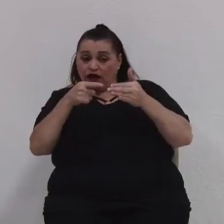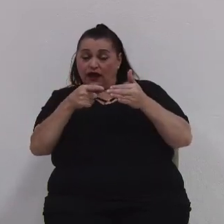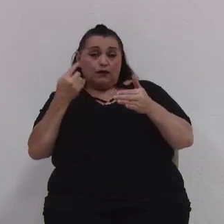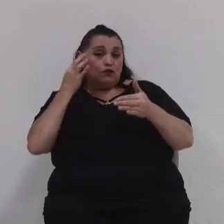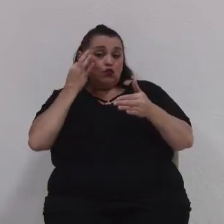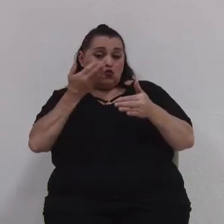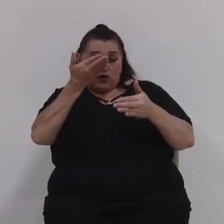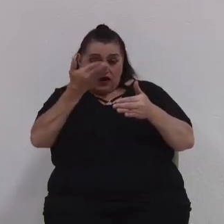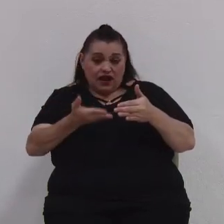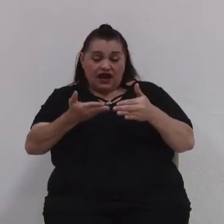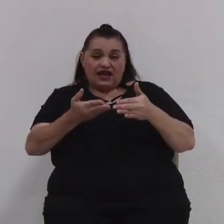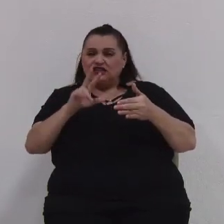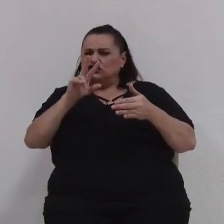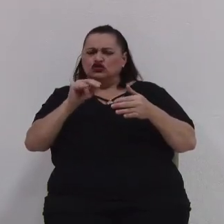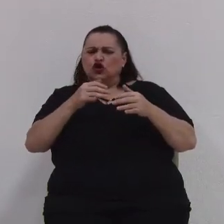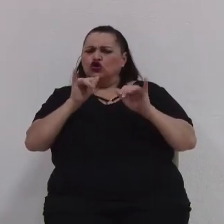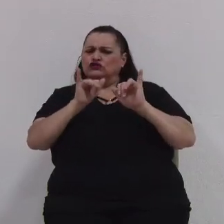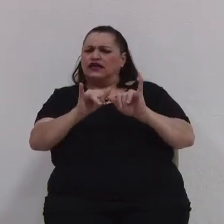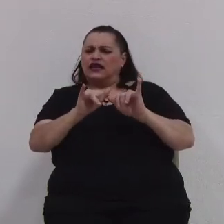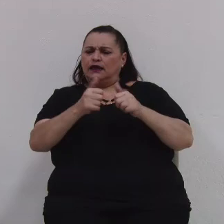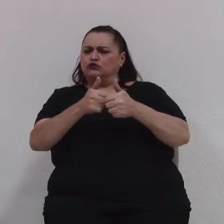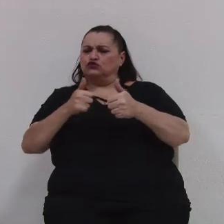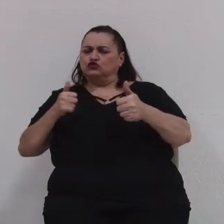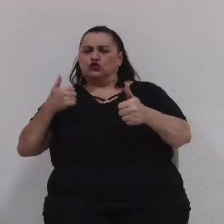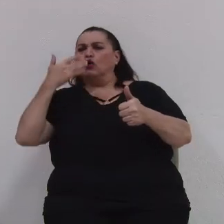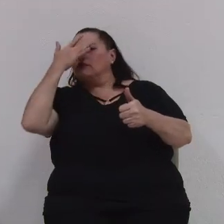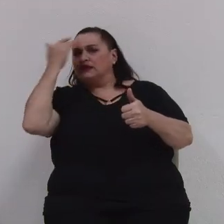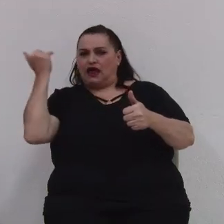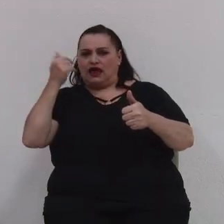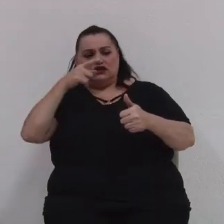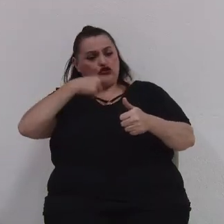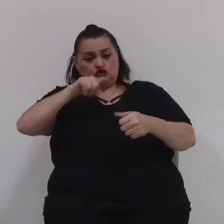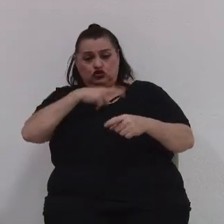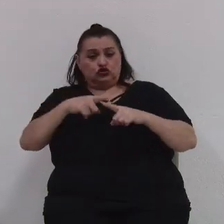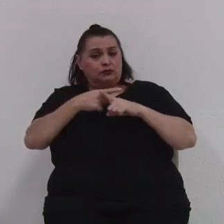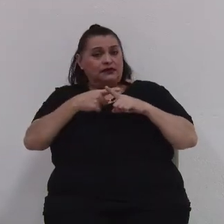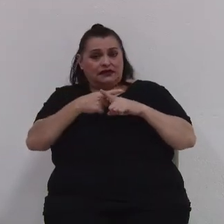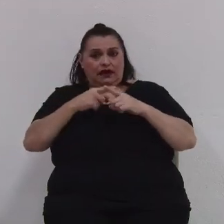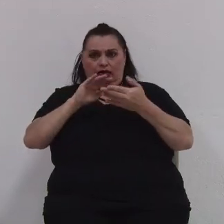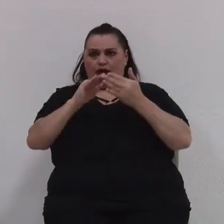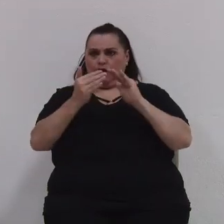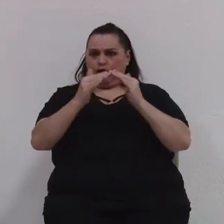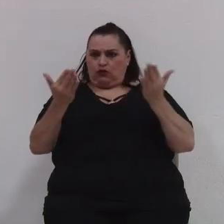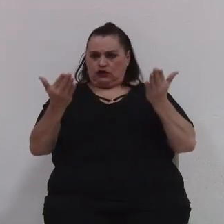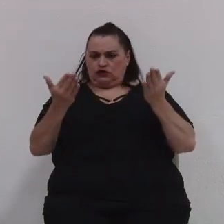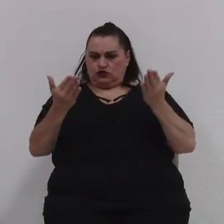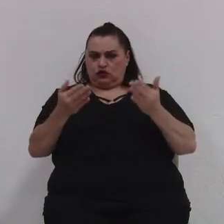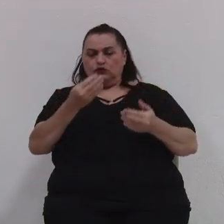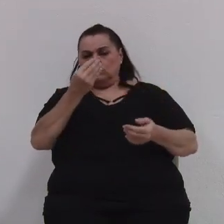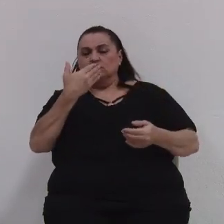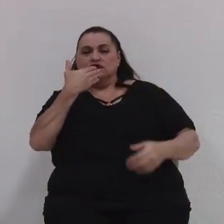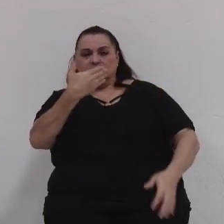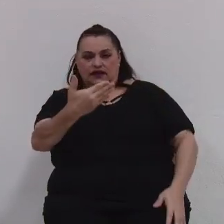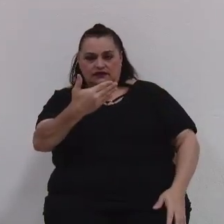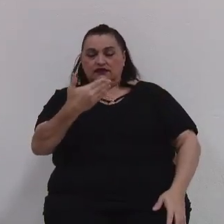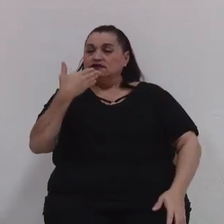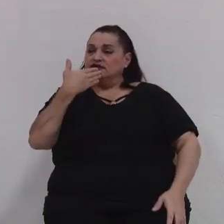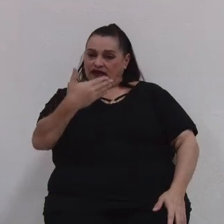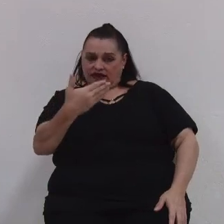no quedemos olvidadas, porque somos la mitad de la población, no somos un sector. Muchas gracias.